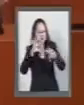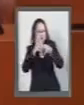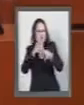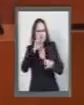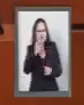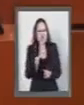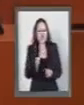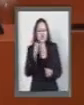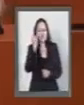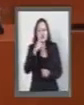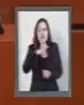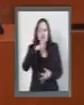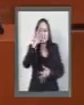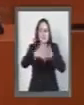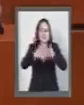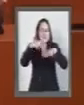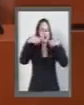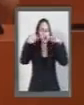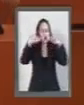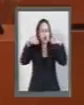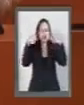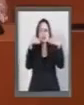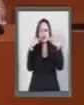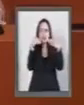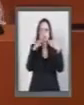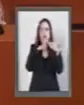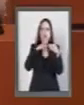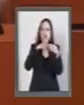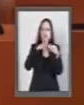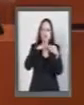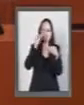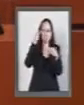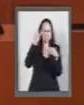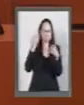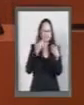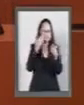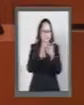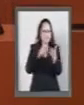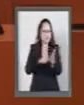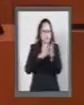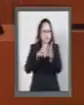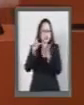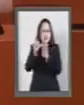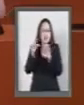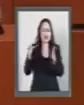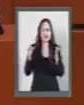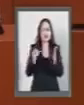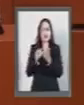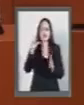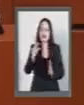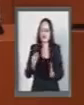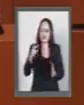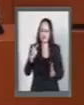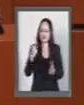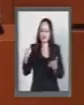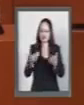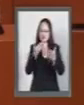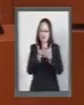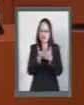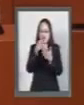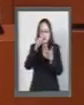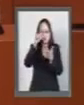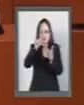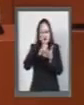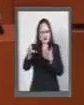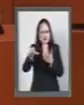Que en 15 hojas motivó el artículo, el veto al artículo 32, y solo